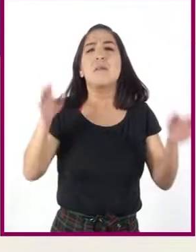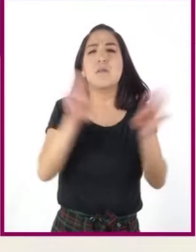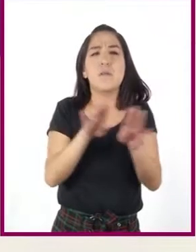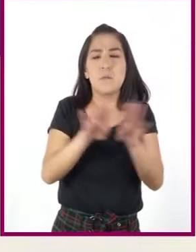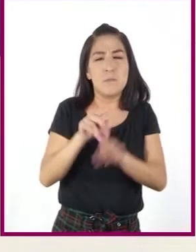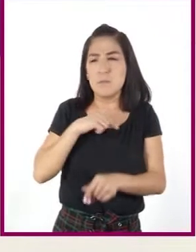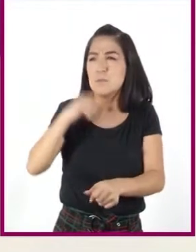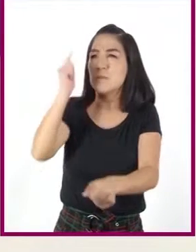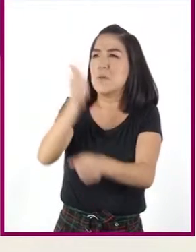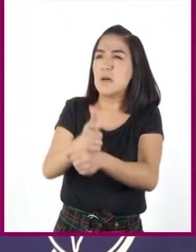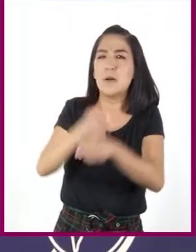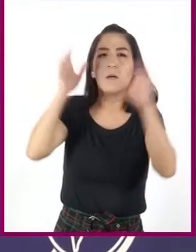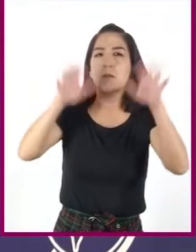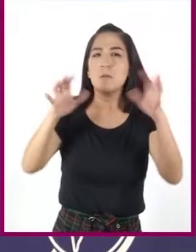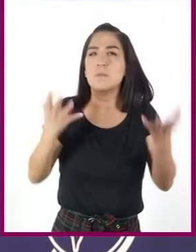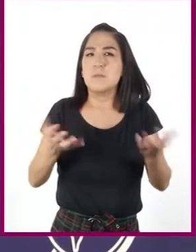lluvia?